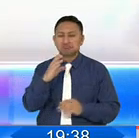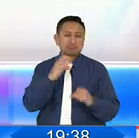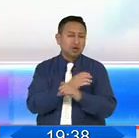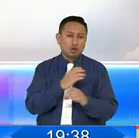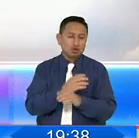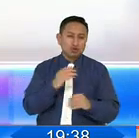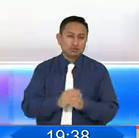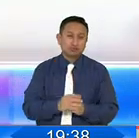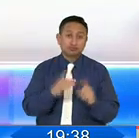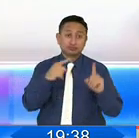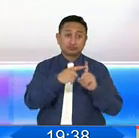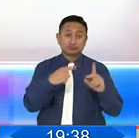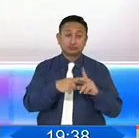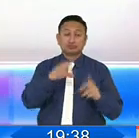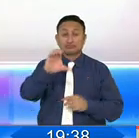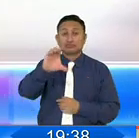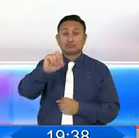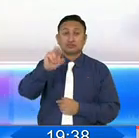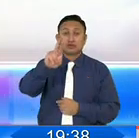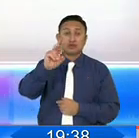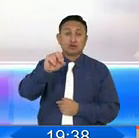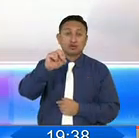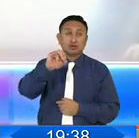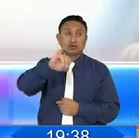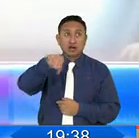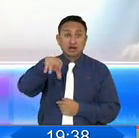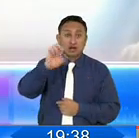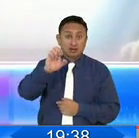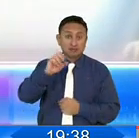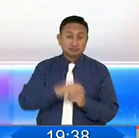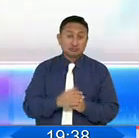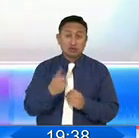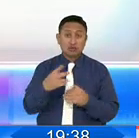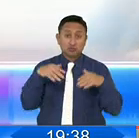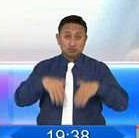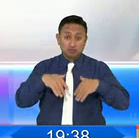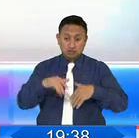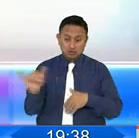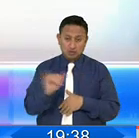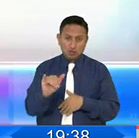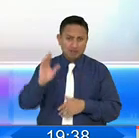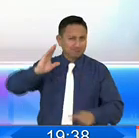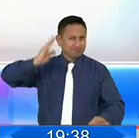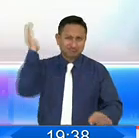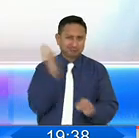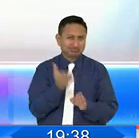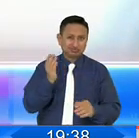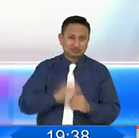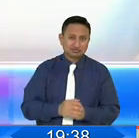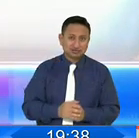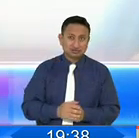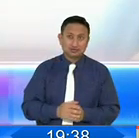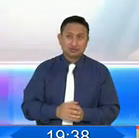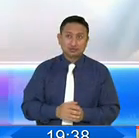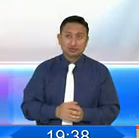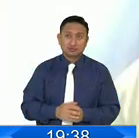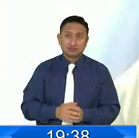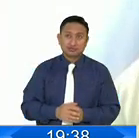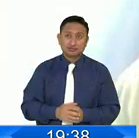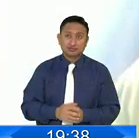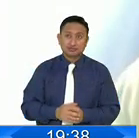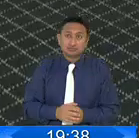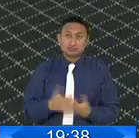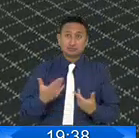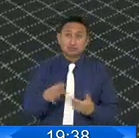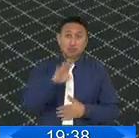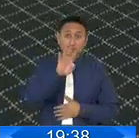Tenemos a Valiente y a Coraje, que son dos perros con la misma lesión, macheteados, hechos pedazos, y no han pasado